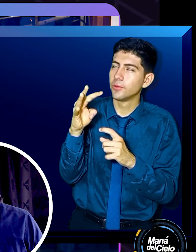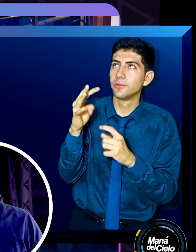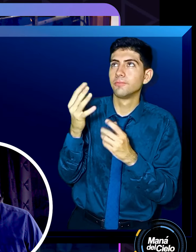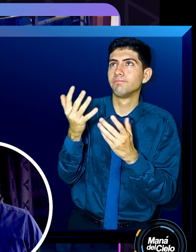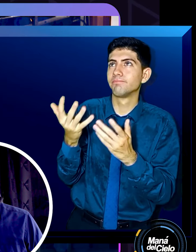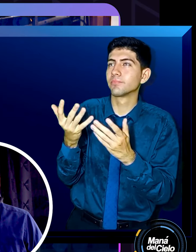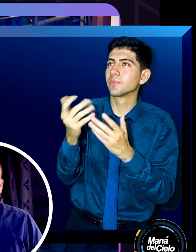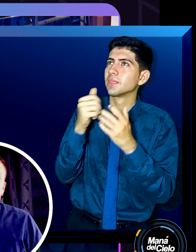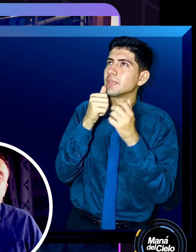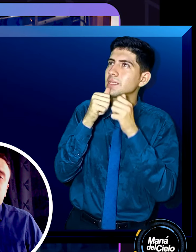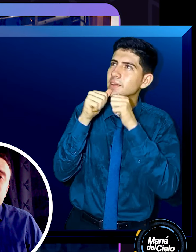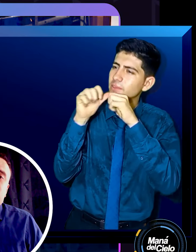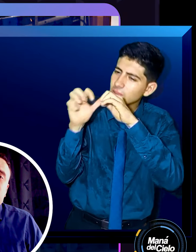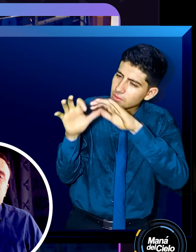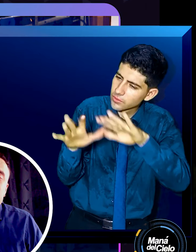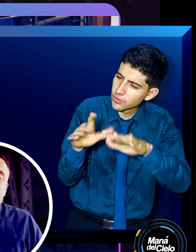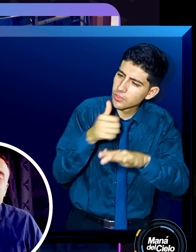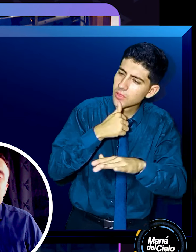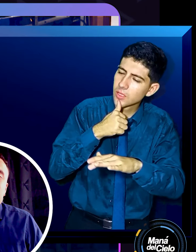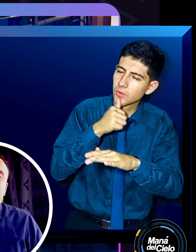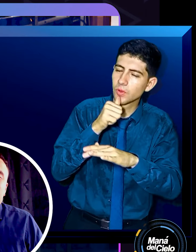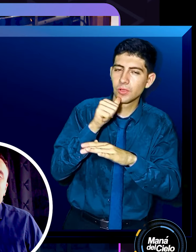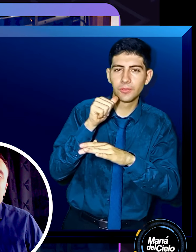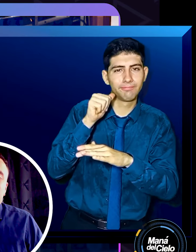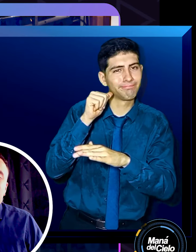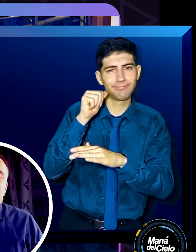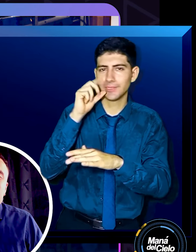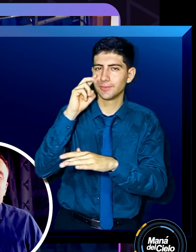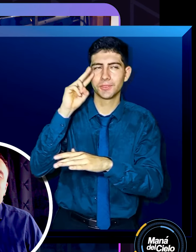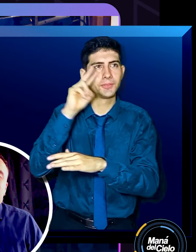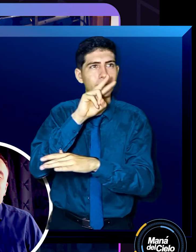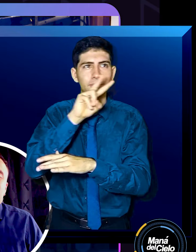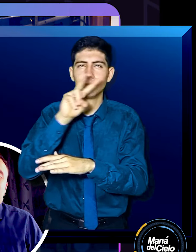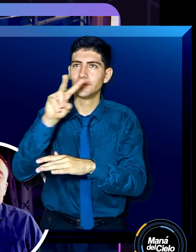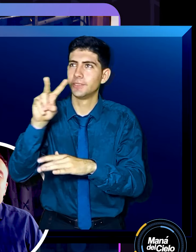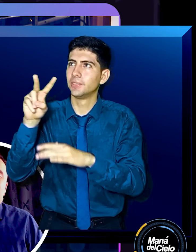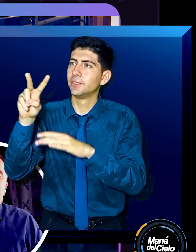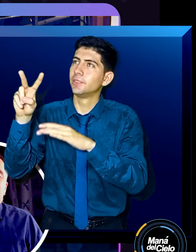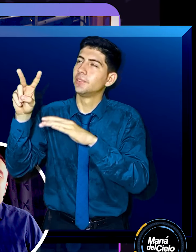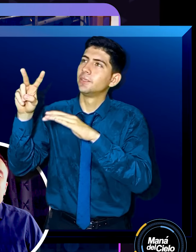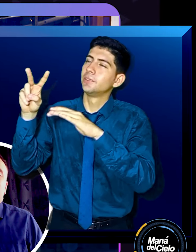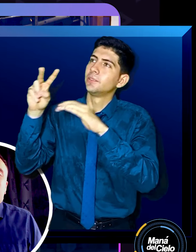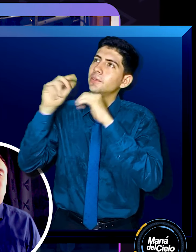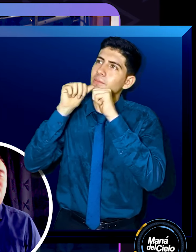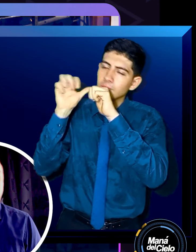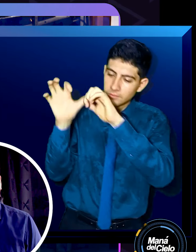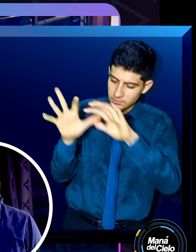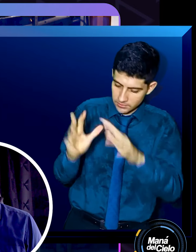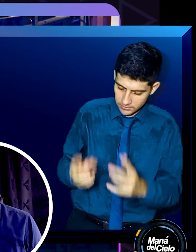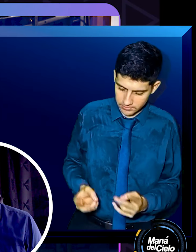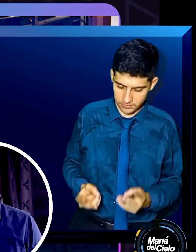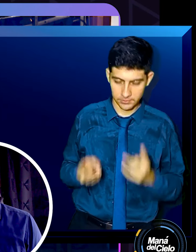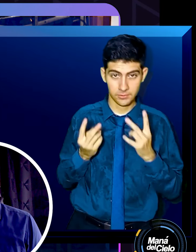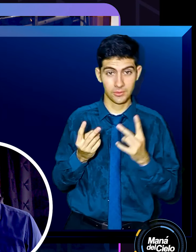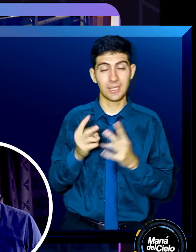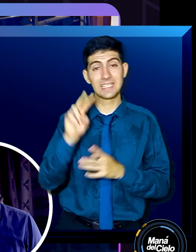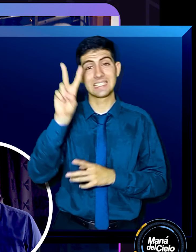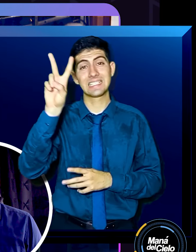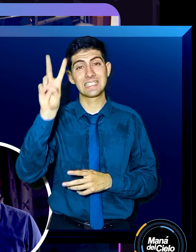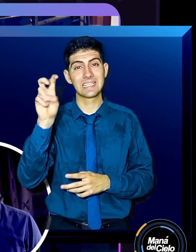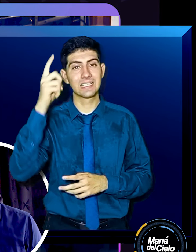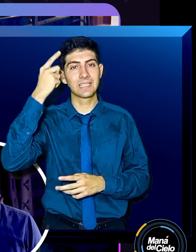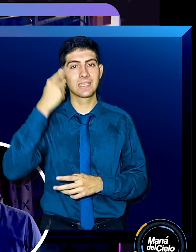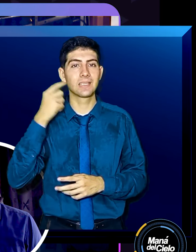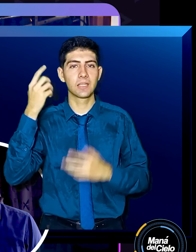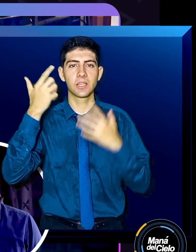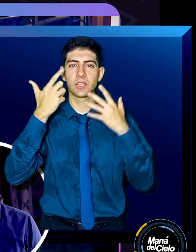ha visto el regocijo de la vida. Entonces, eso eran 7 días de fiesta. Y el